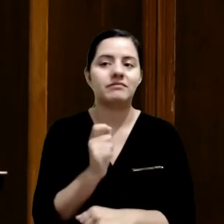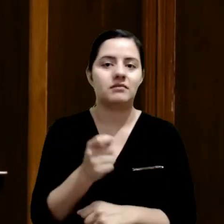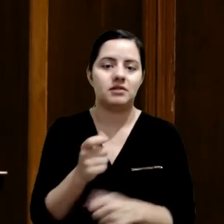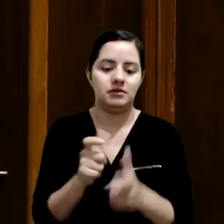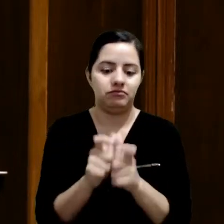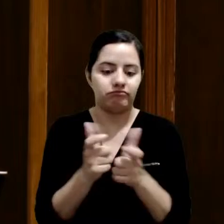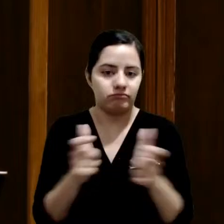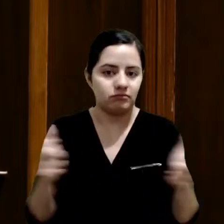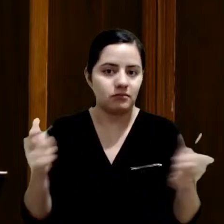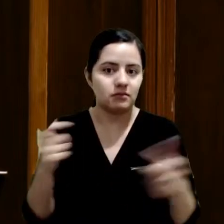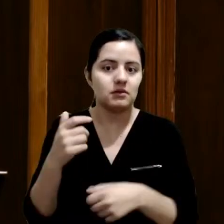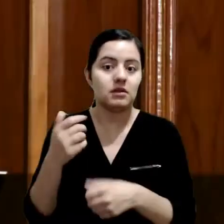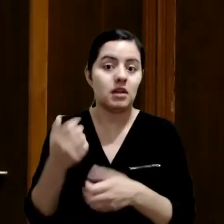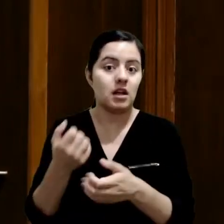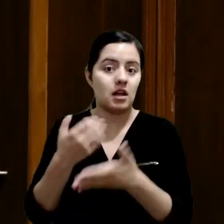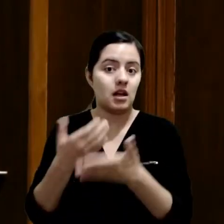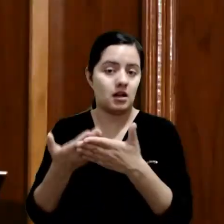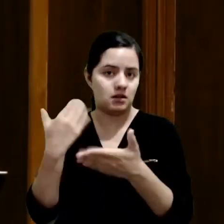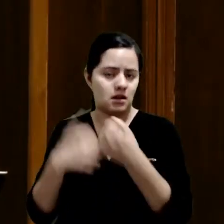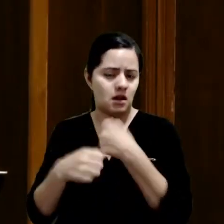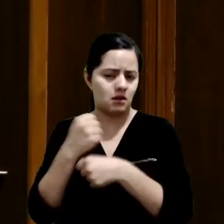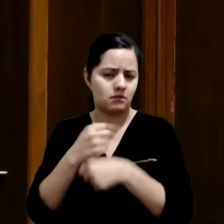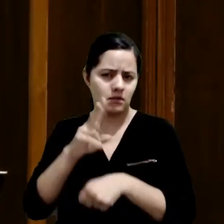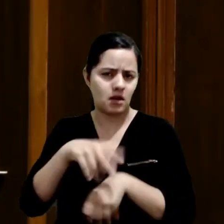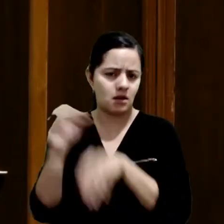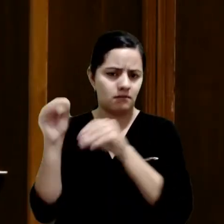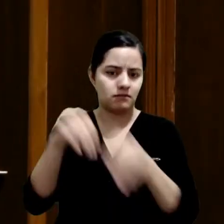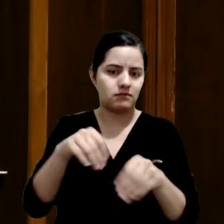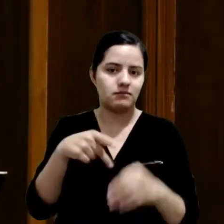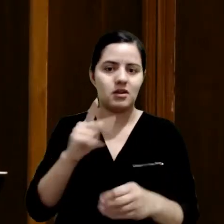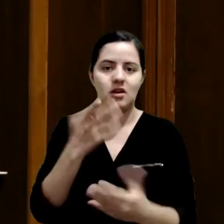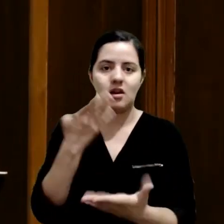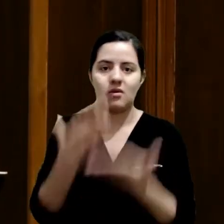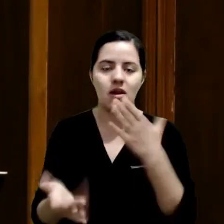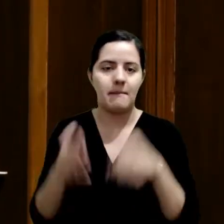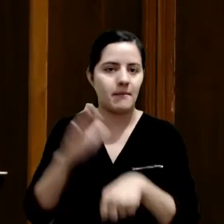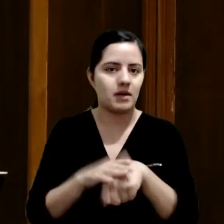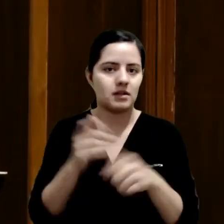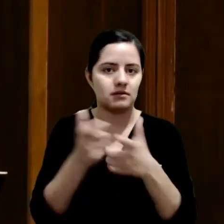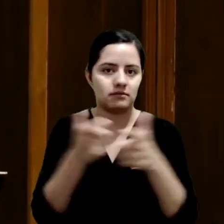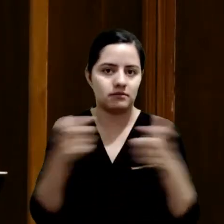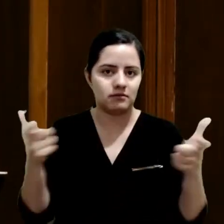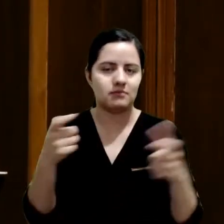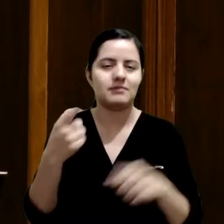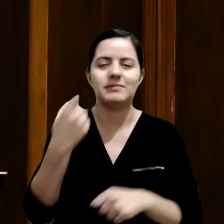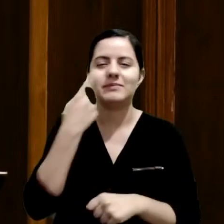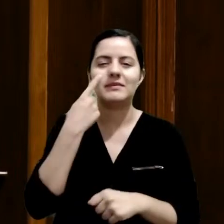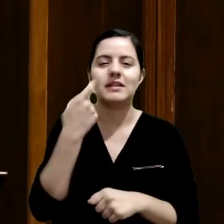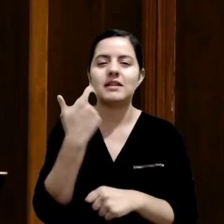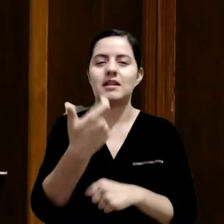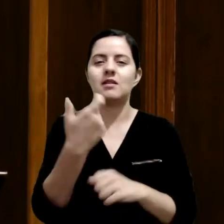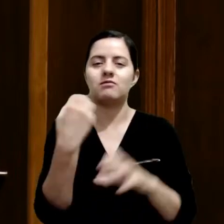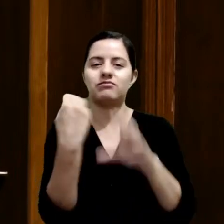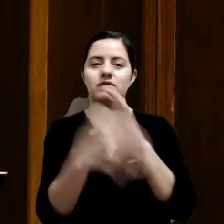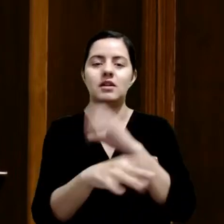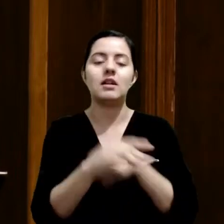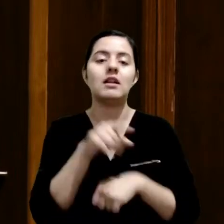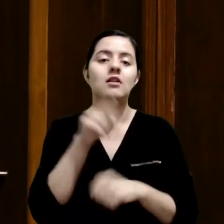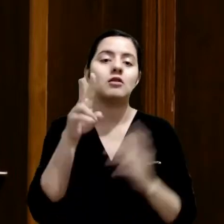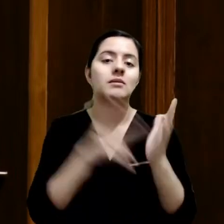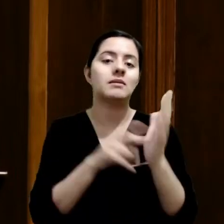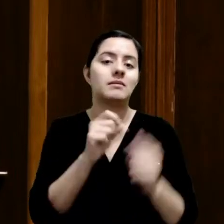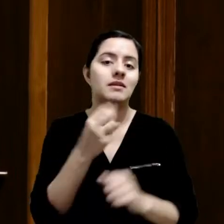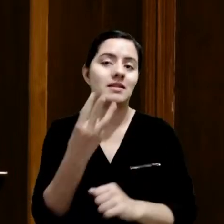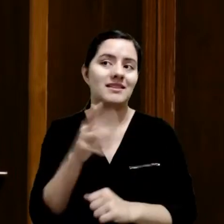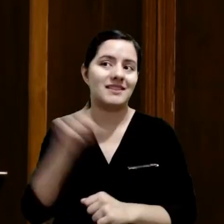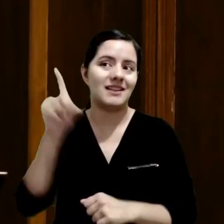en años anteriores. En cuanto a las remesas, en 2023, los migrantes en Estados Unidos